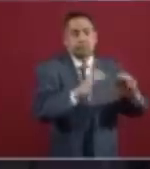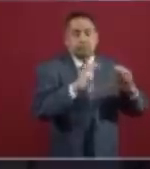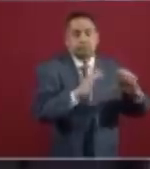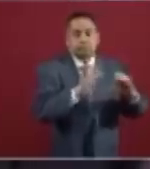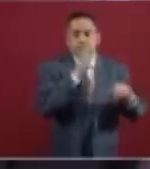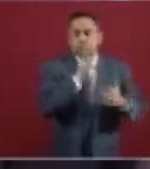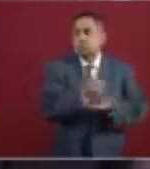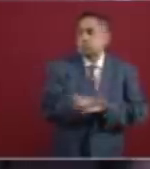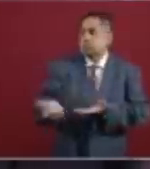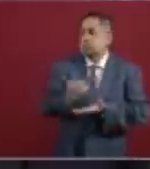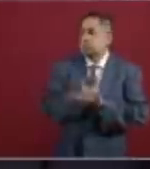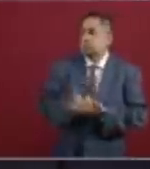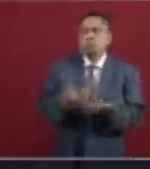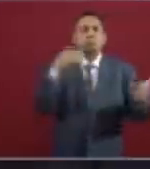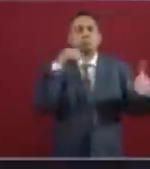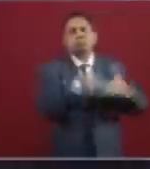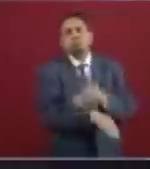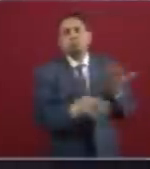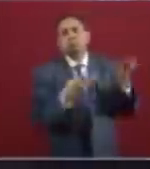No se puede